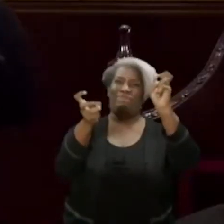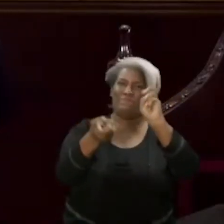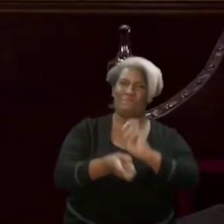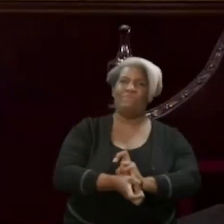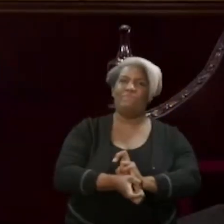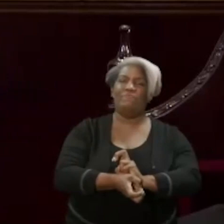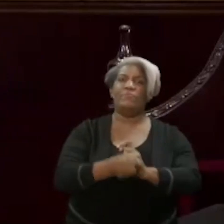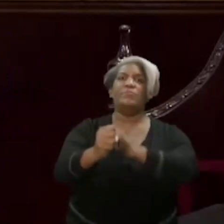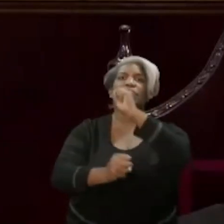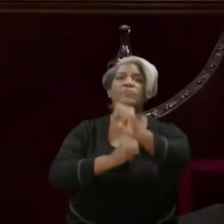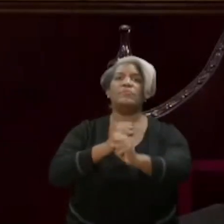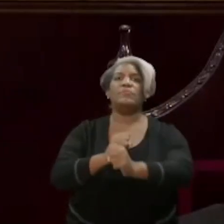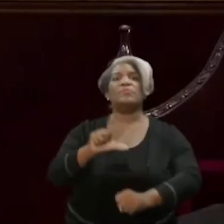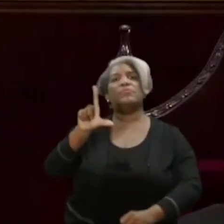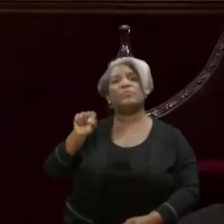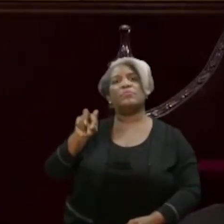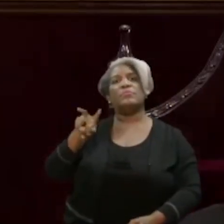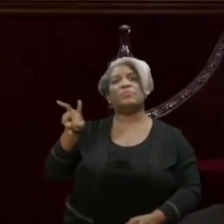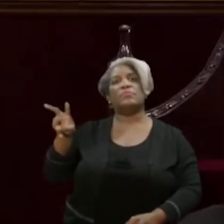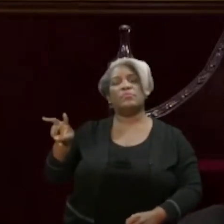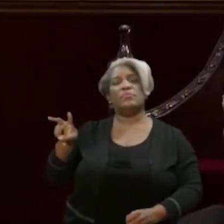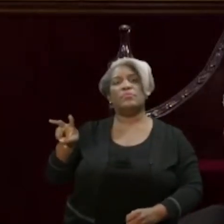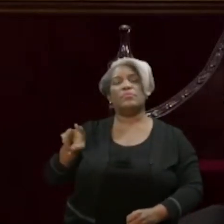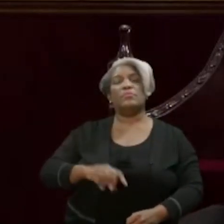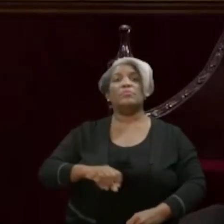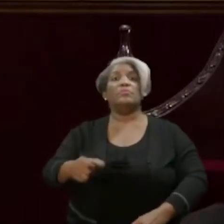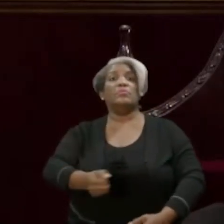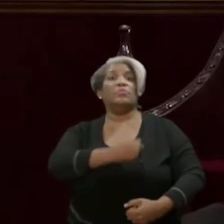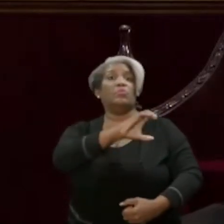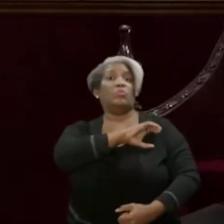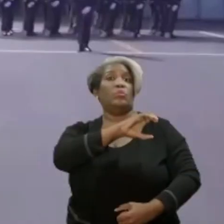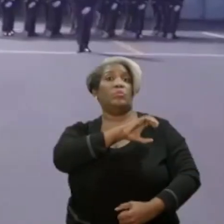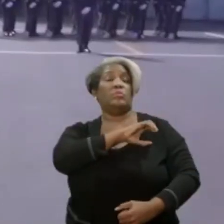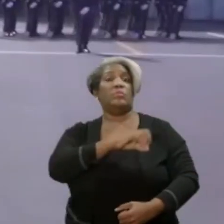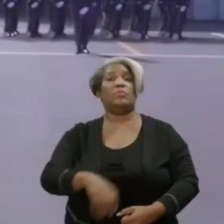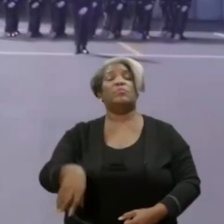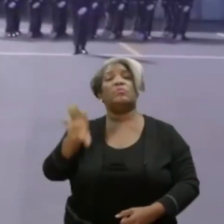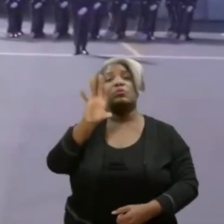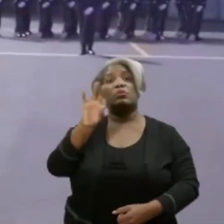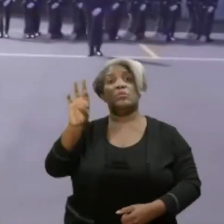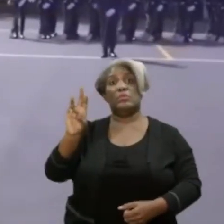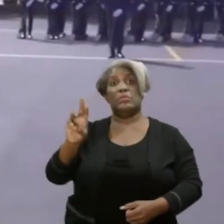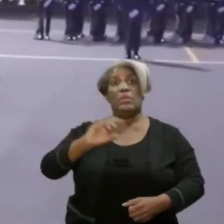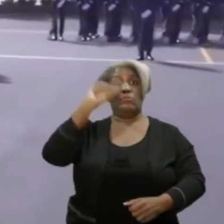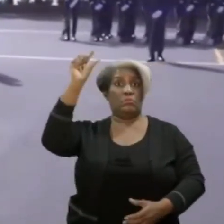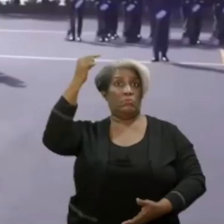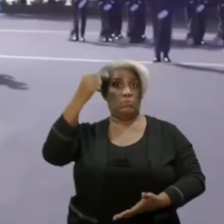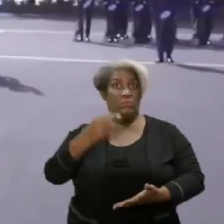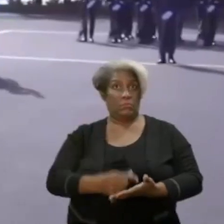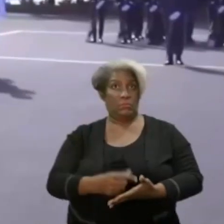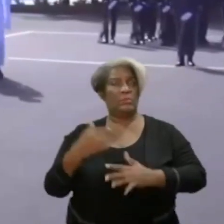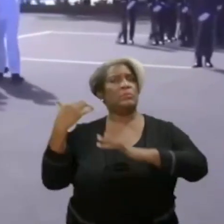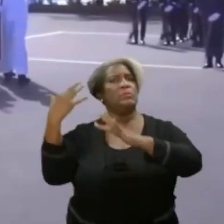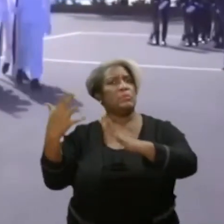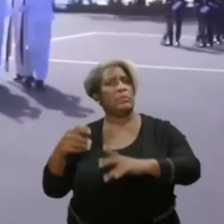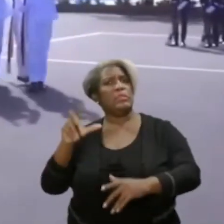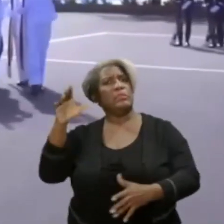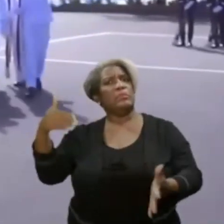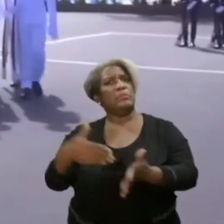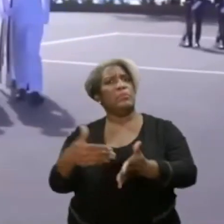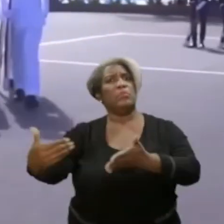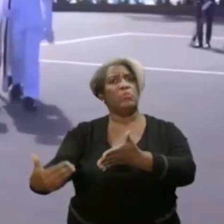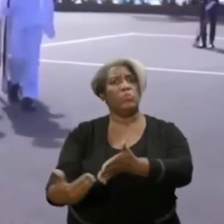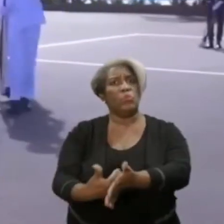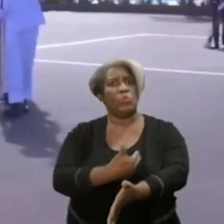En 2022 se graduaron 906 rasos y se espera que en este año se inicie la formación de 3.000 nuevos